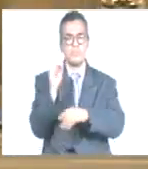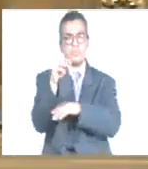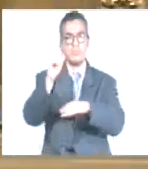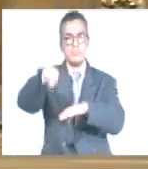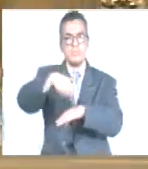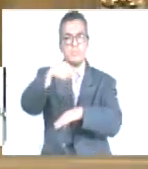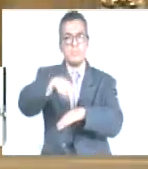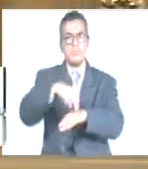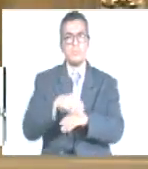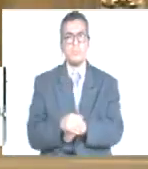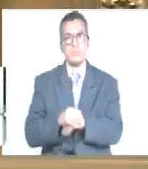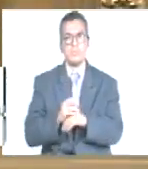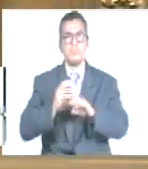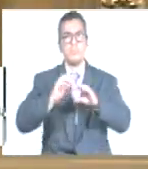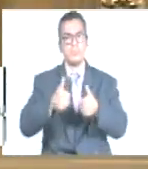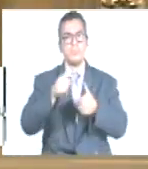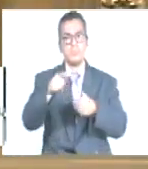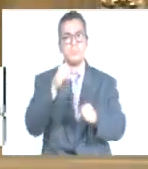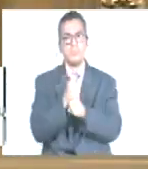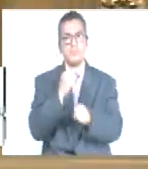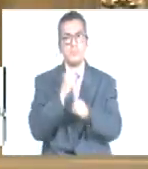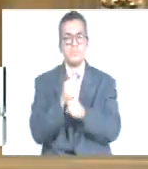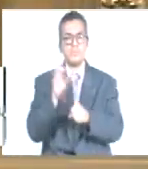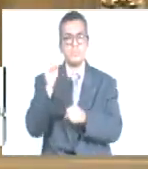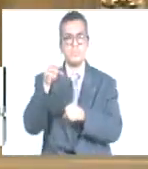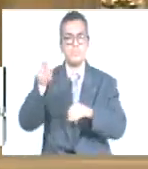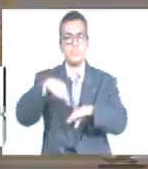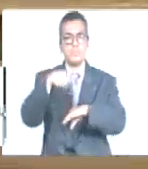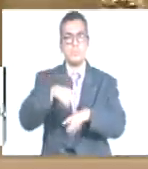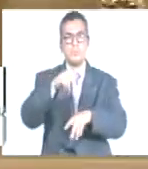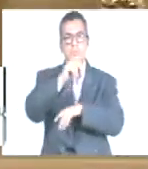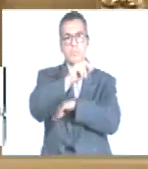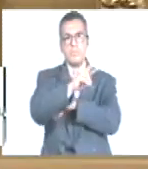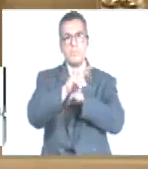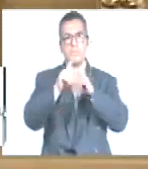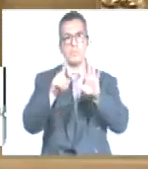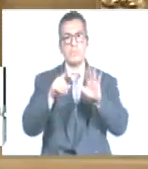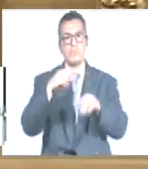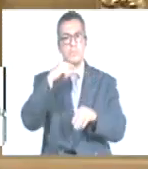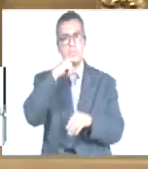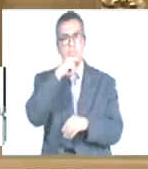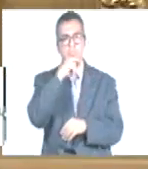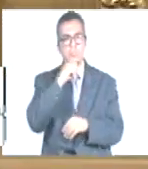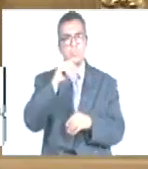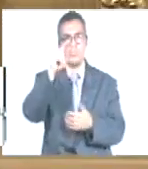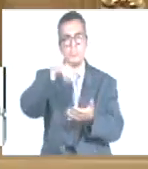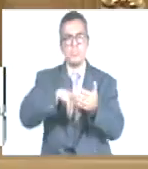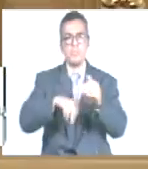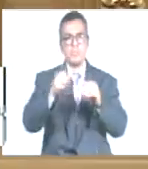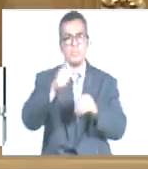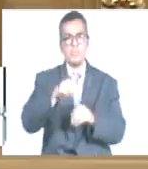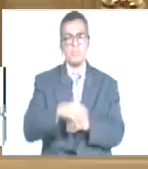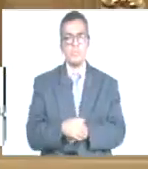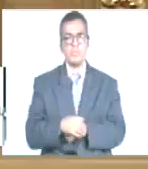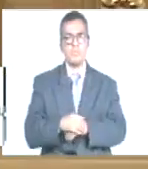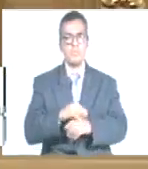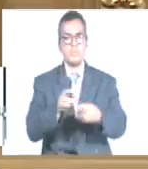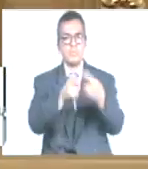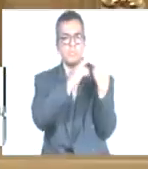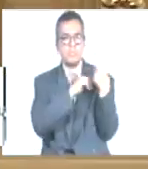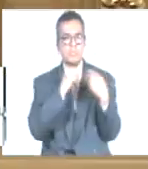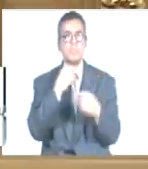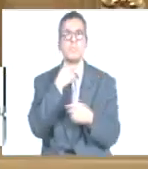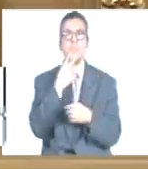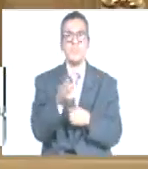Asamblea Nacional, iniciando su gestión parlamentaria el 26 del año 2010, representando la